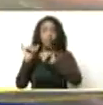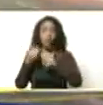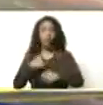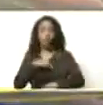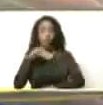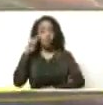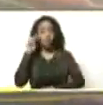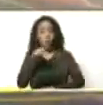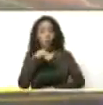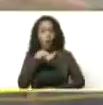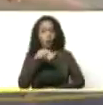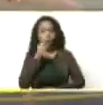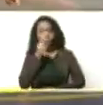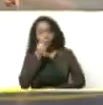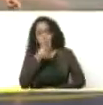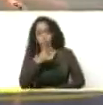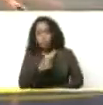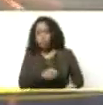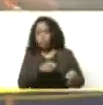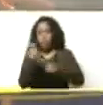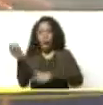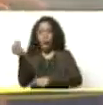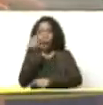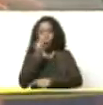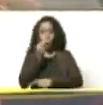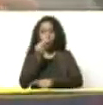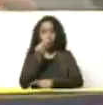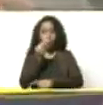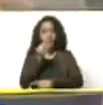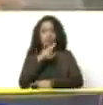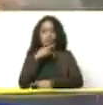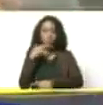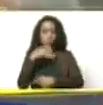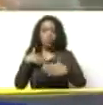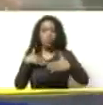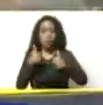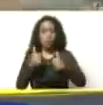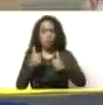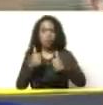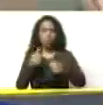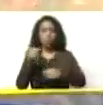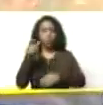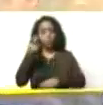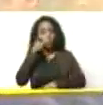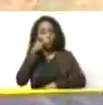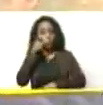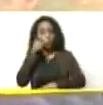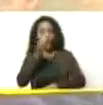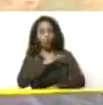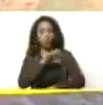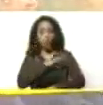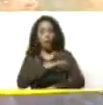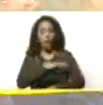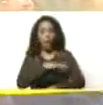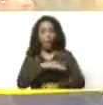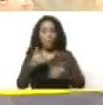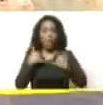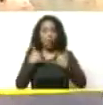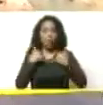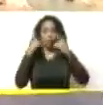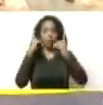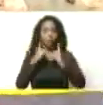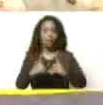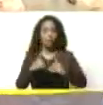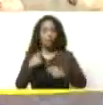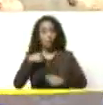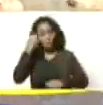bueno vamos a llevar los alimentos sanos sabrosos seguro y soberano decir autóctono yo